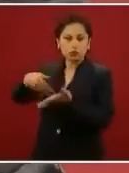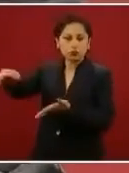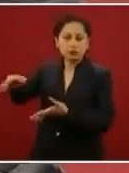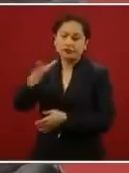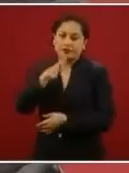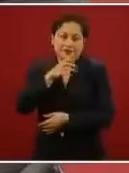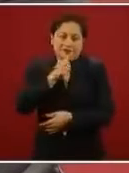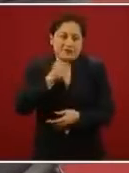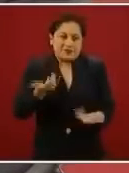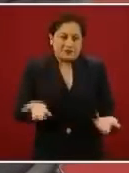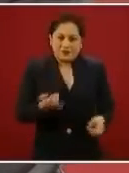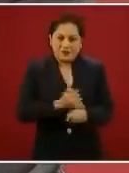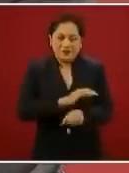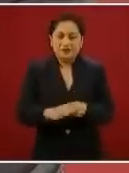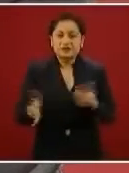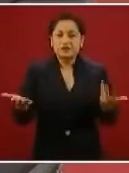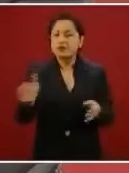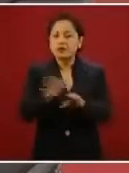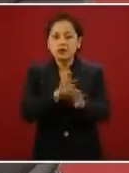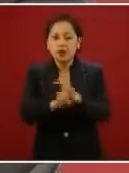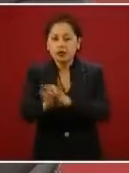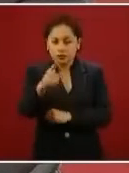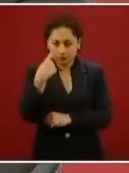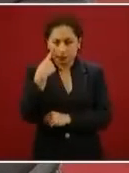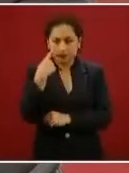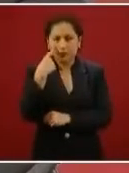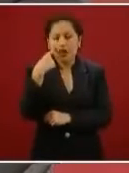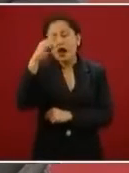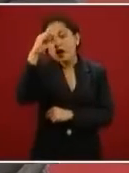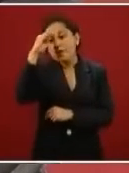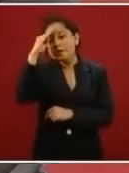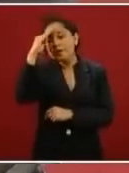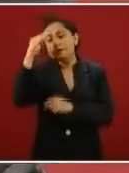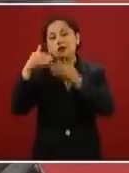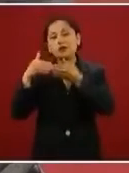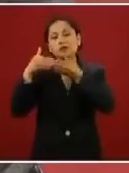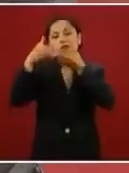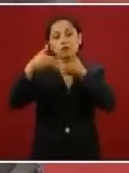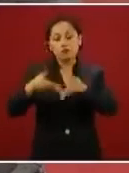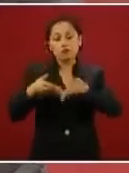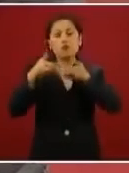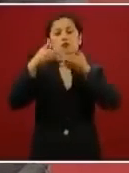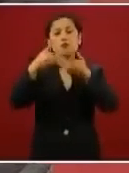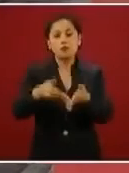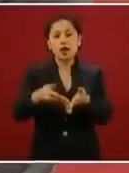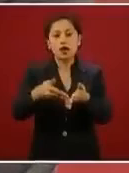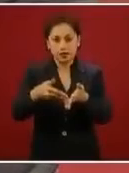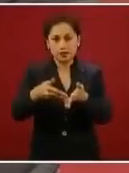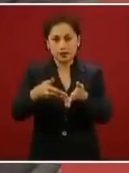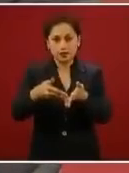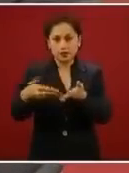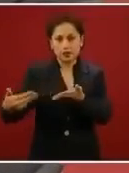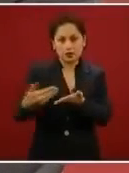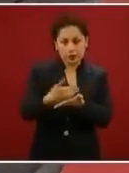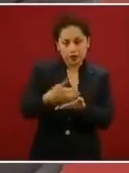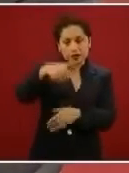un barco que llega y que ni siquiera se le permite que atraque,